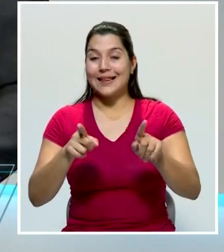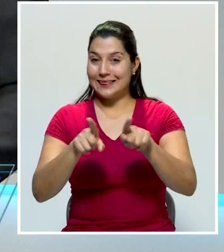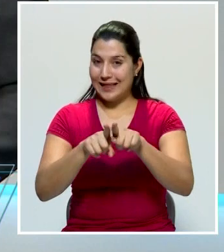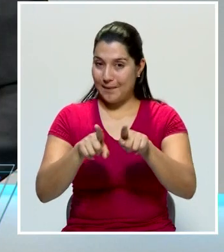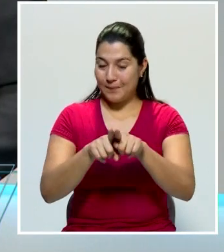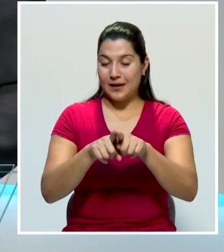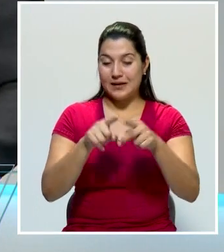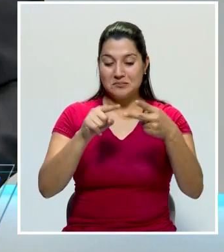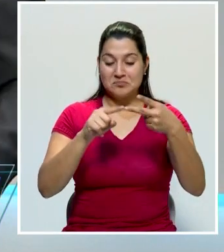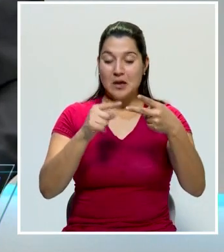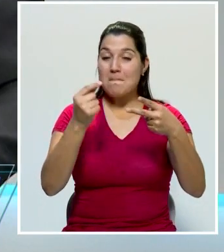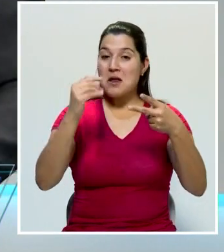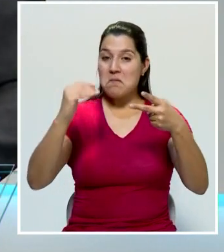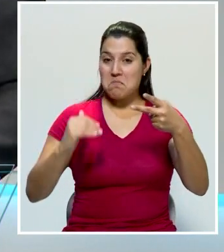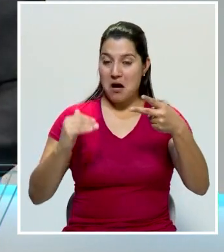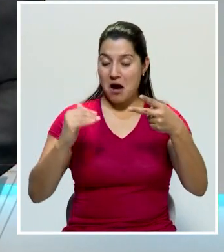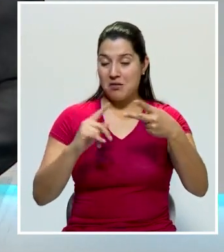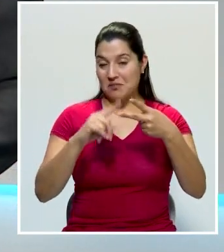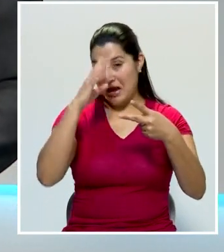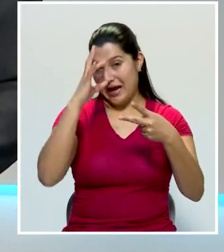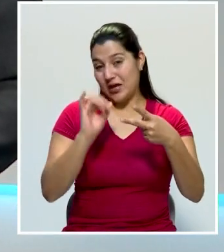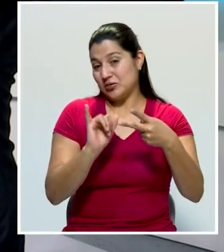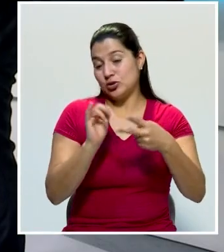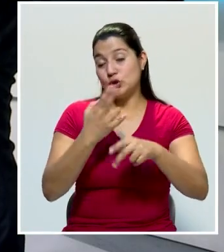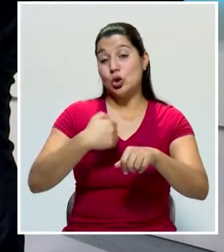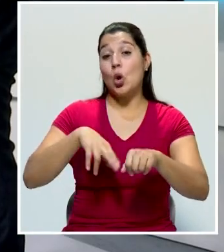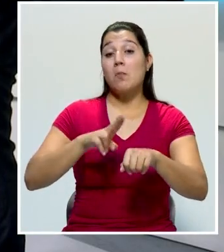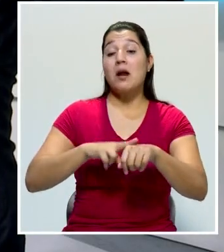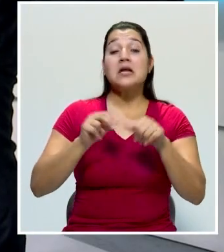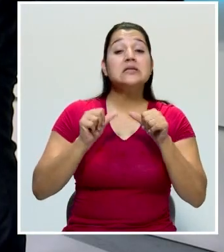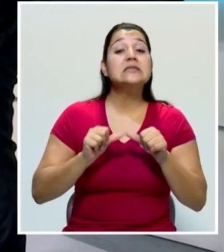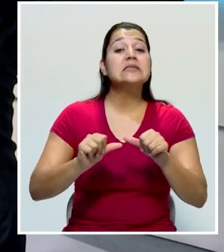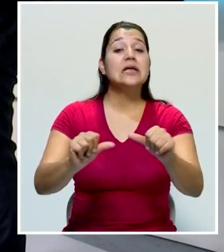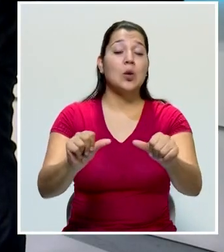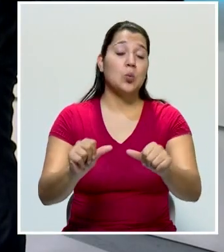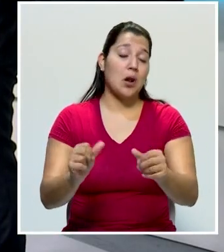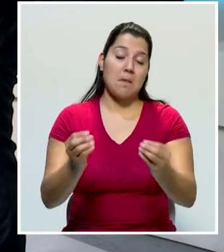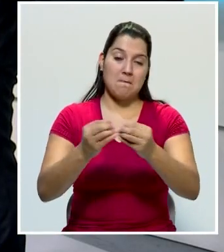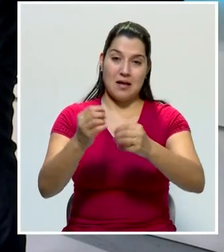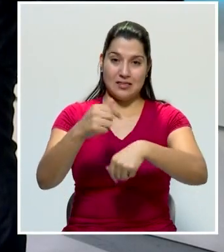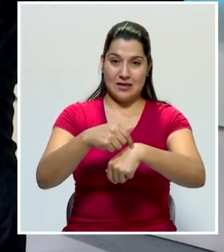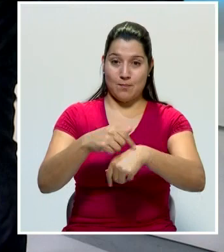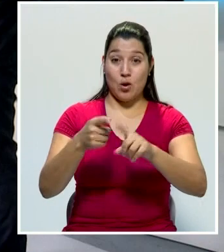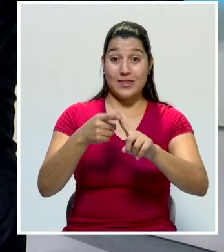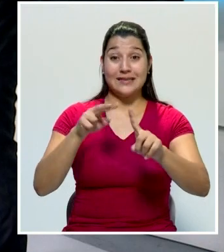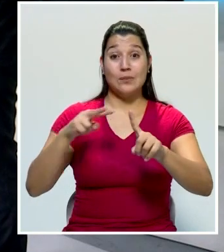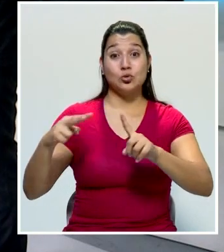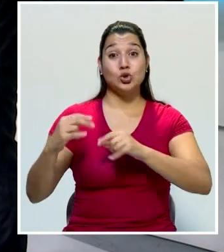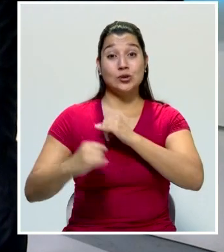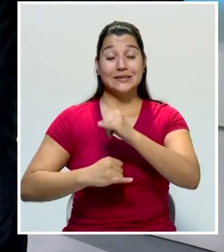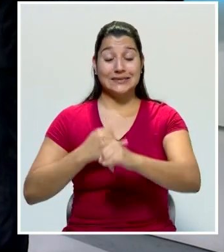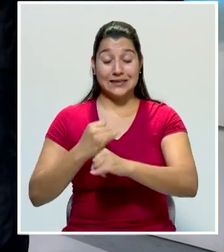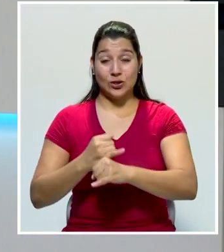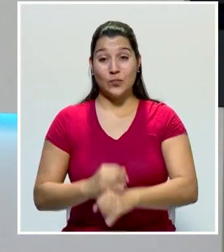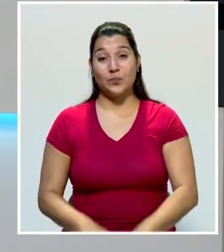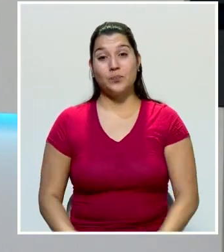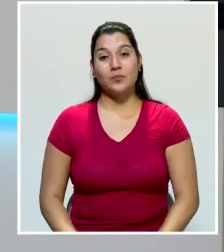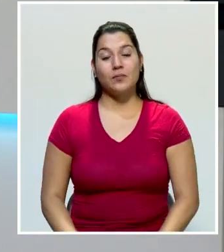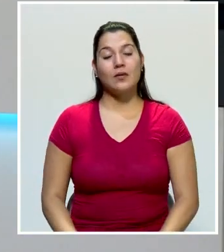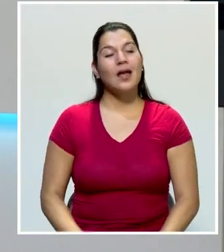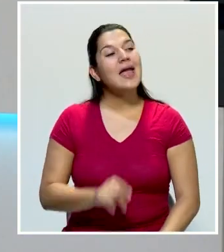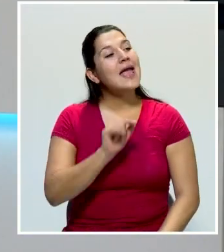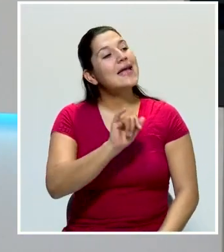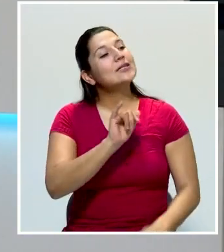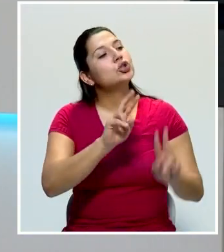esa tendencia a la baja, que creo que es el comportamiento normal, y lo será por lo menos durante un tiempo del mercado a nivel internacional. Son temas que tienen que ver